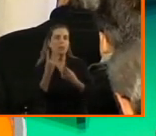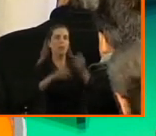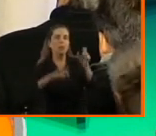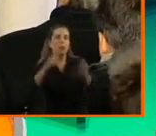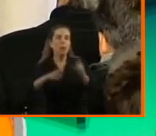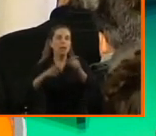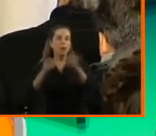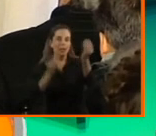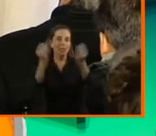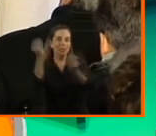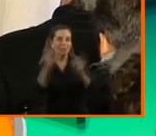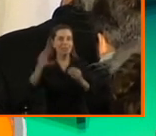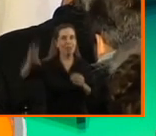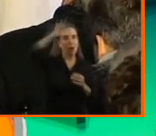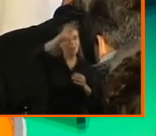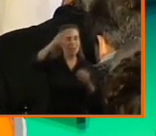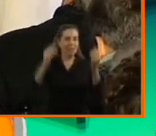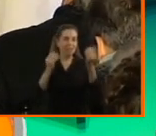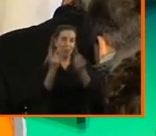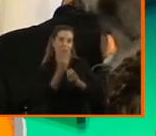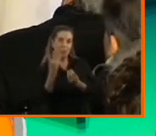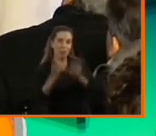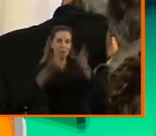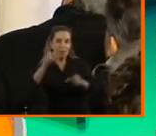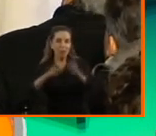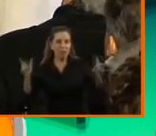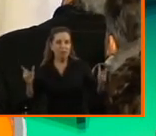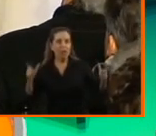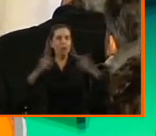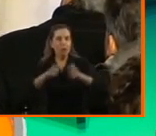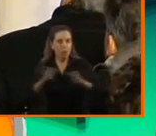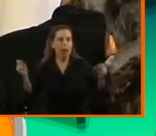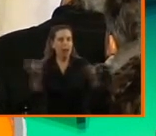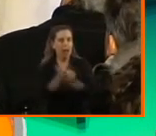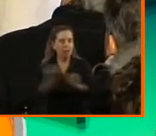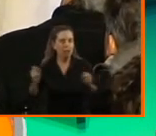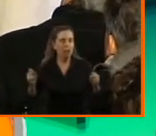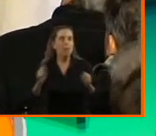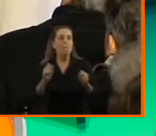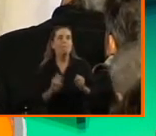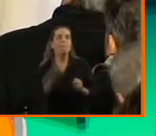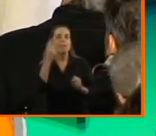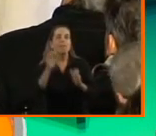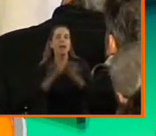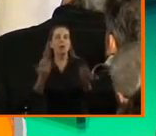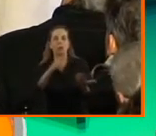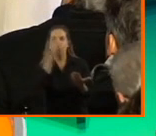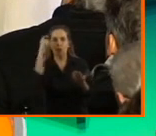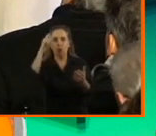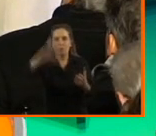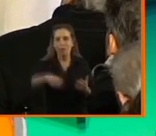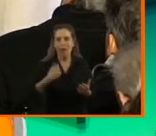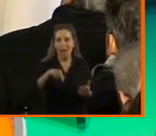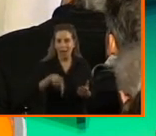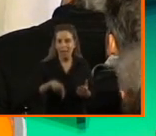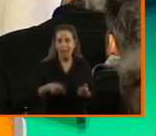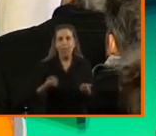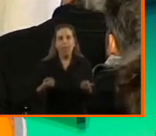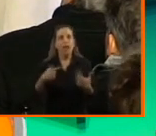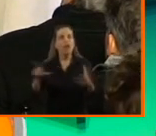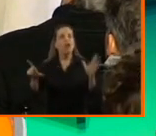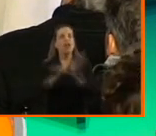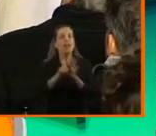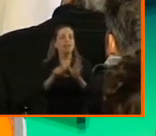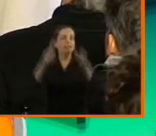entre alrededor de los 45 puntos, 50 puntos, o sea, cercano a la mitad, convive necesariamente con